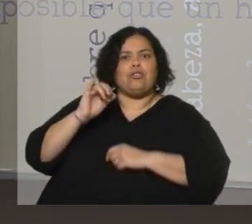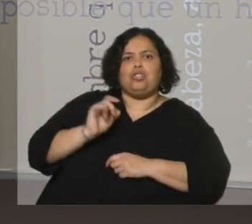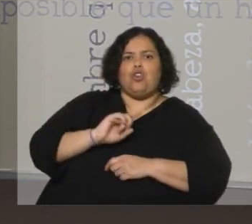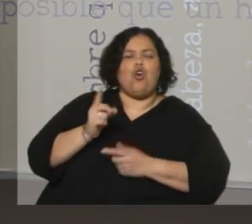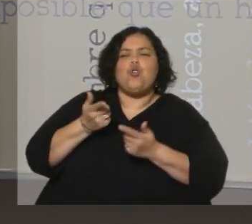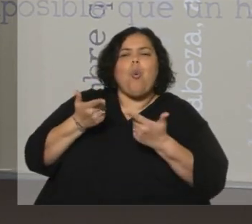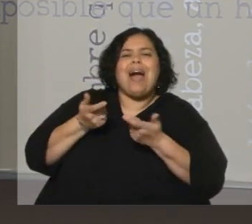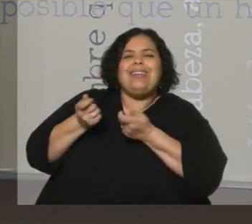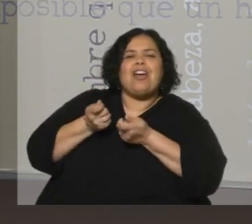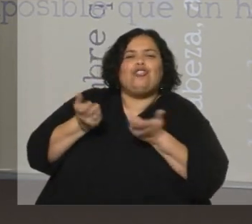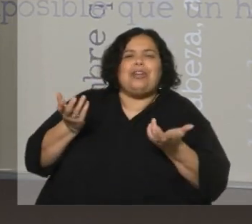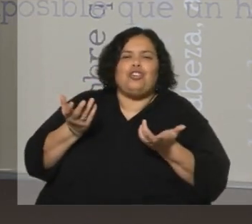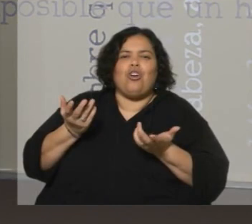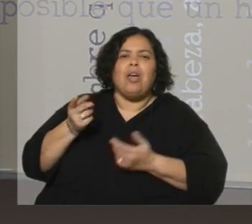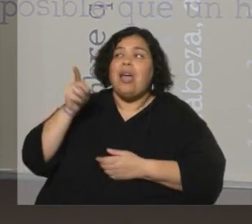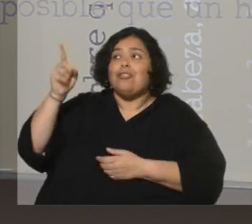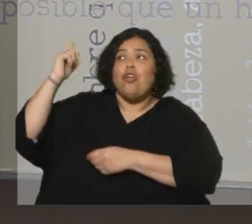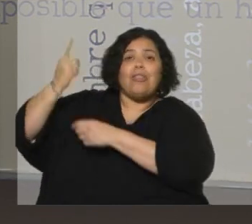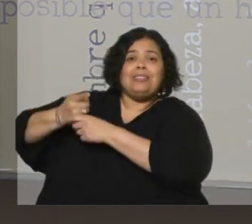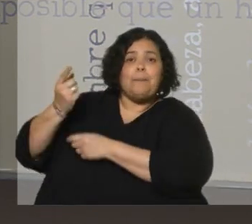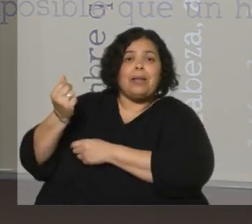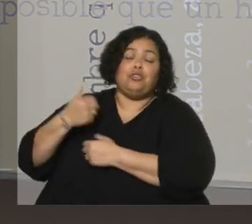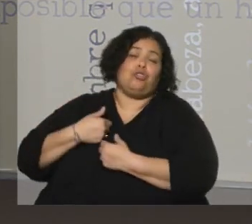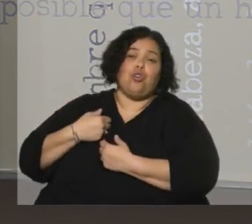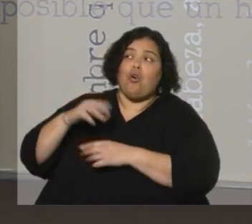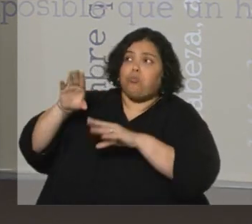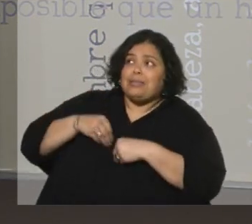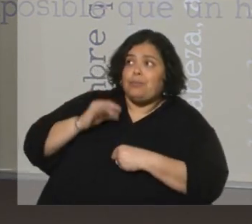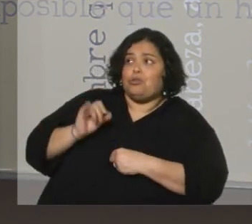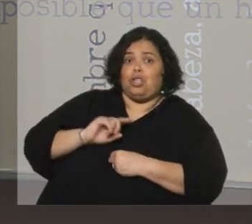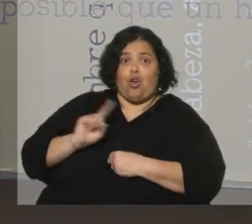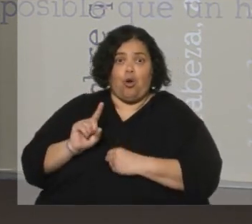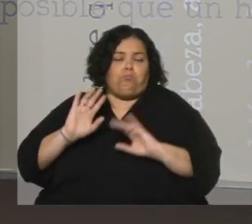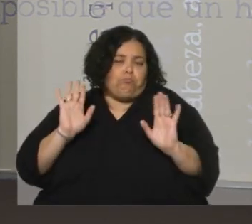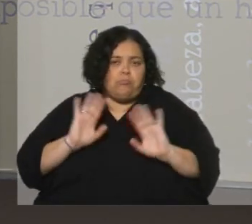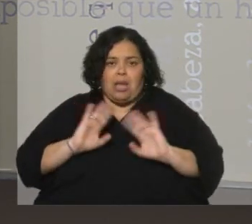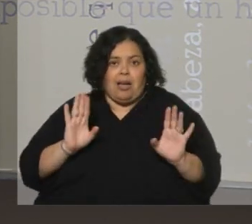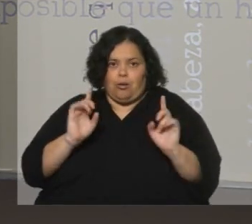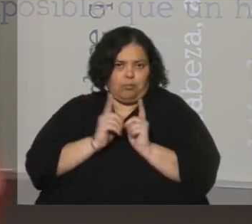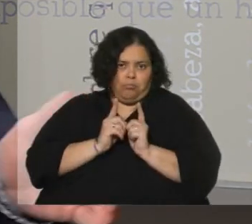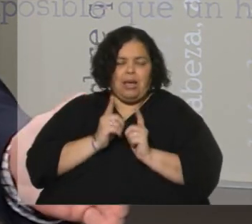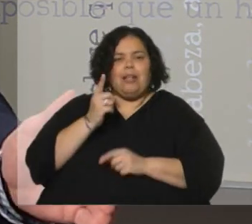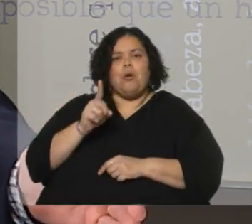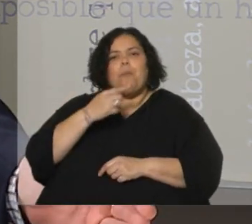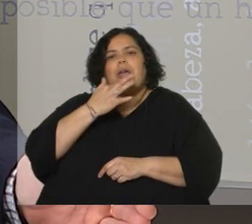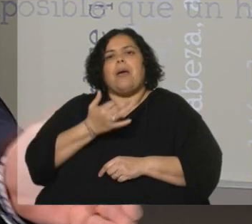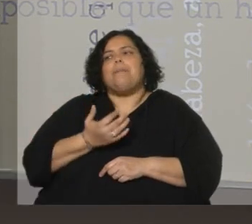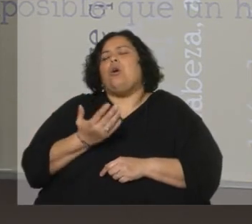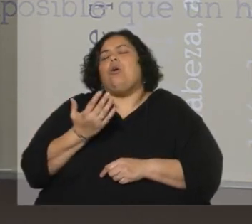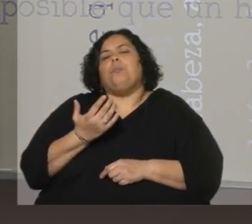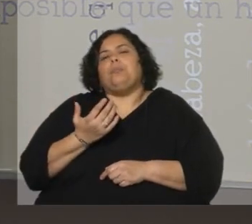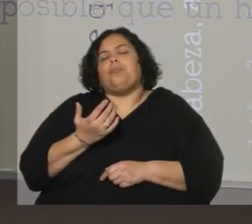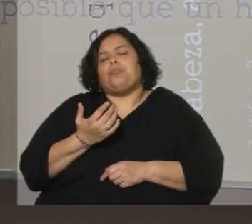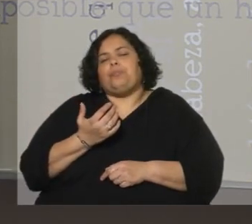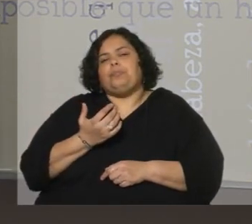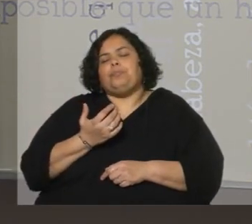negociación no hay traslado de precios hacia atrás de repente el invernador que compra un animal lo engorda lo vende puede echar hacia atrás hacia el que produjo el ternero pero